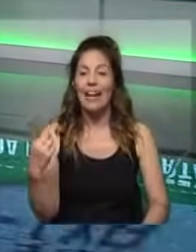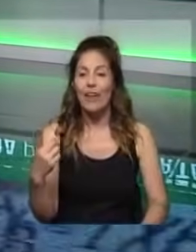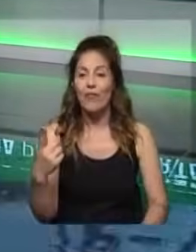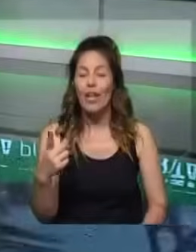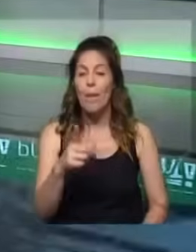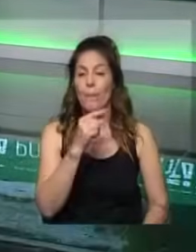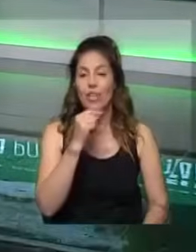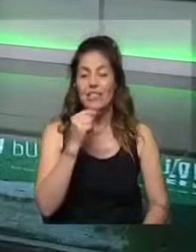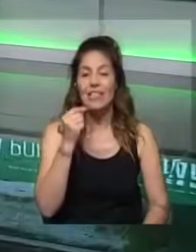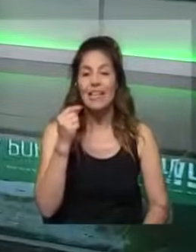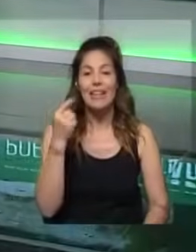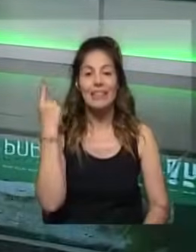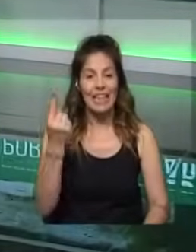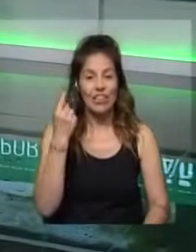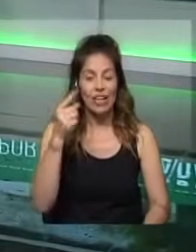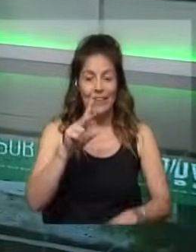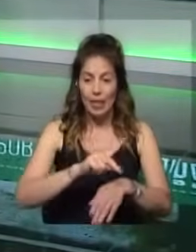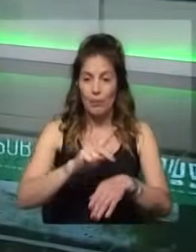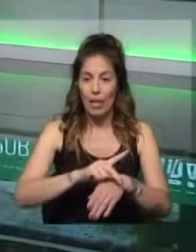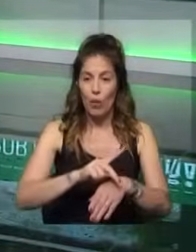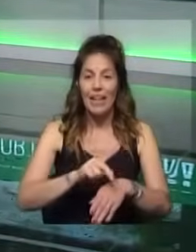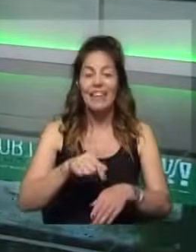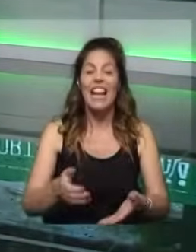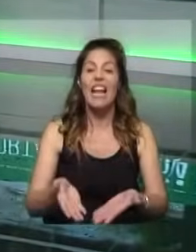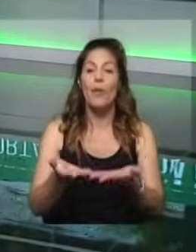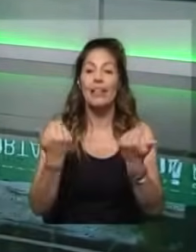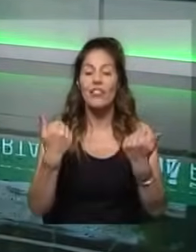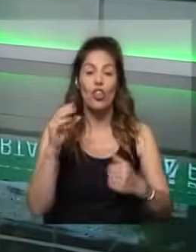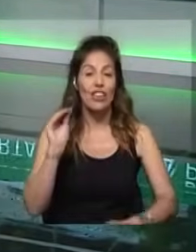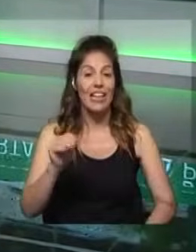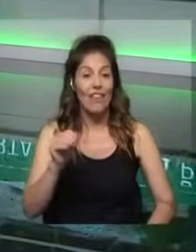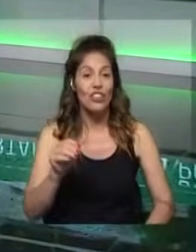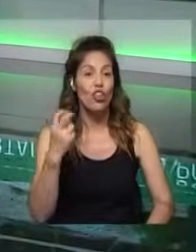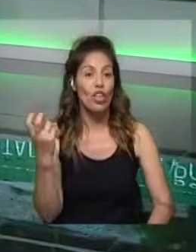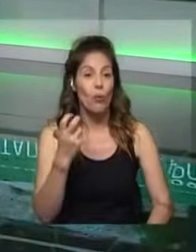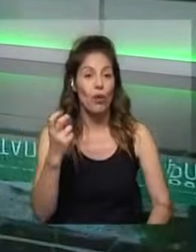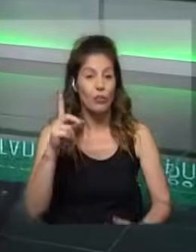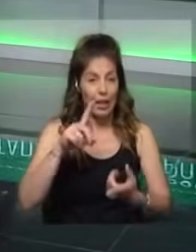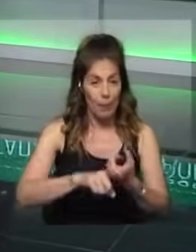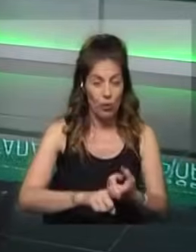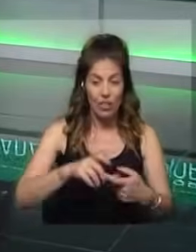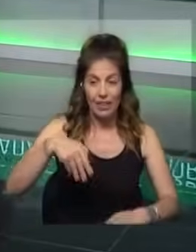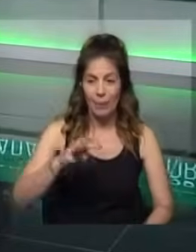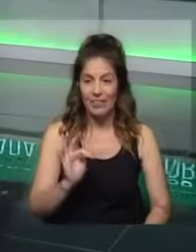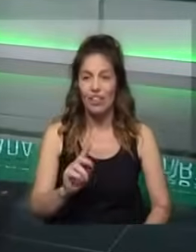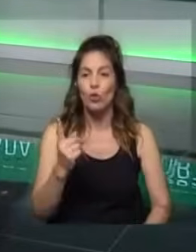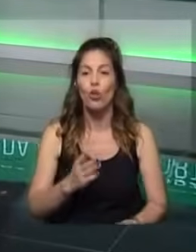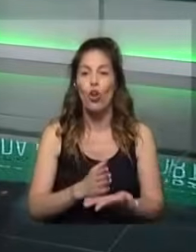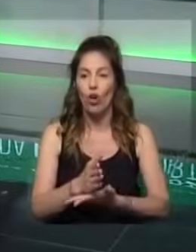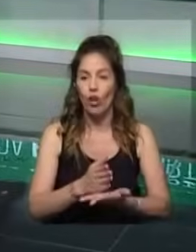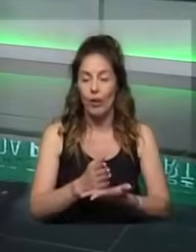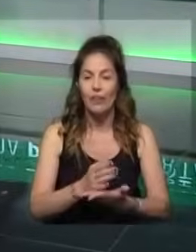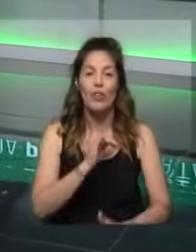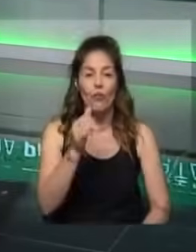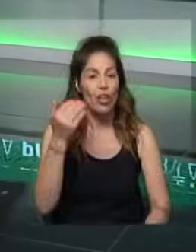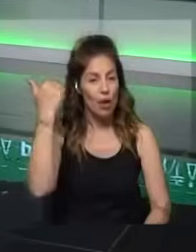tras la investigación por el levantamiento de la alerta roja sobre la esposa de marset y también sobre uno de sus colaboradores según informaron autoridades